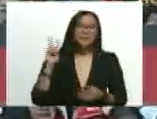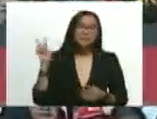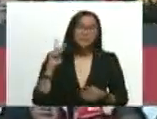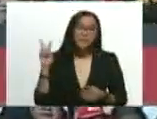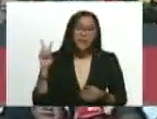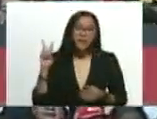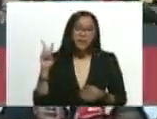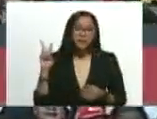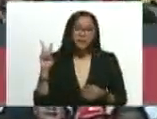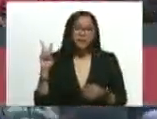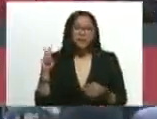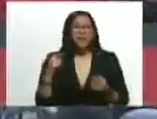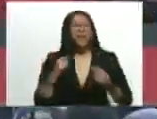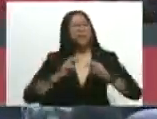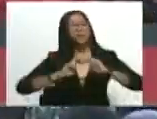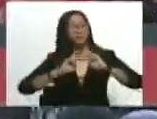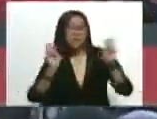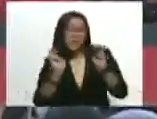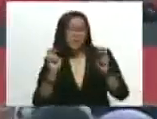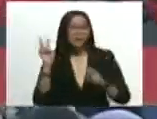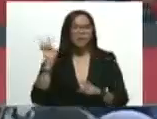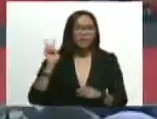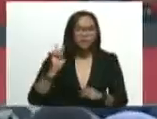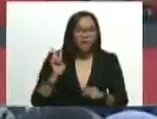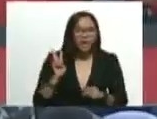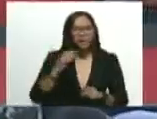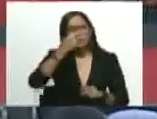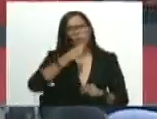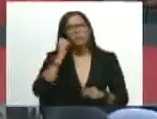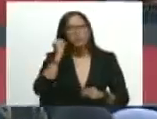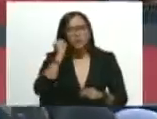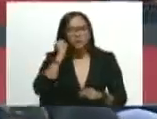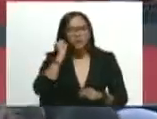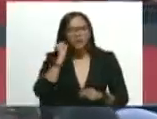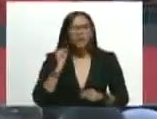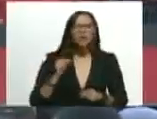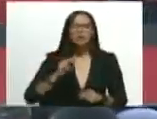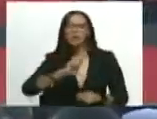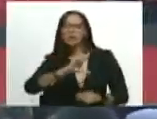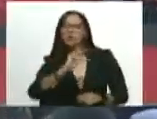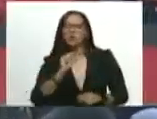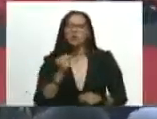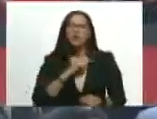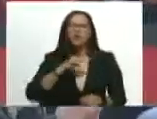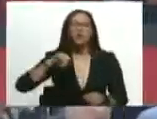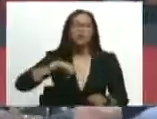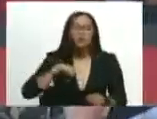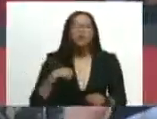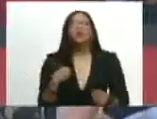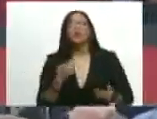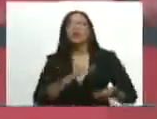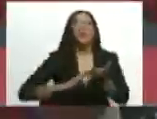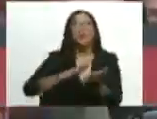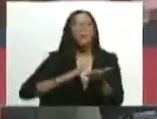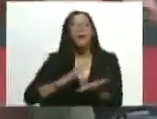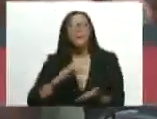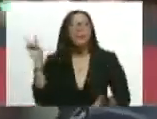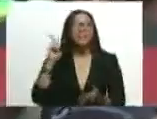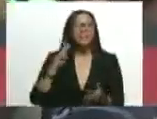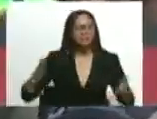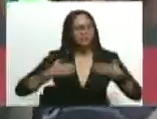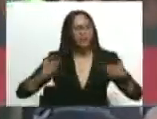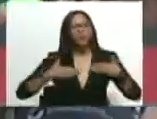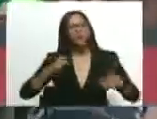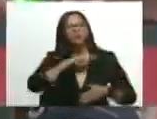los asuntos de los venezolanos y las venezolanas lo resolvemos los venezolanos y las